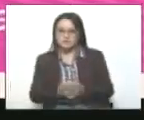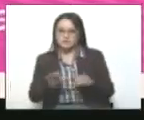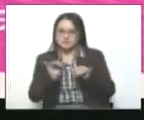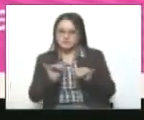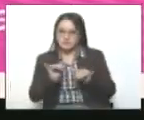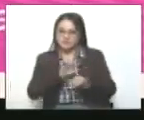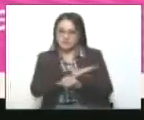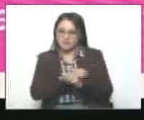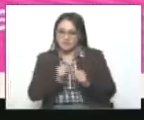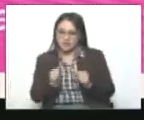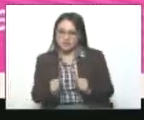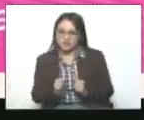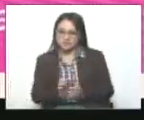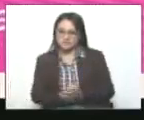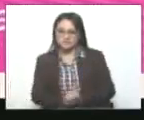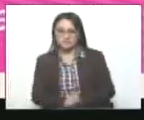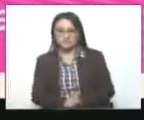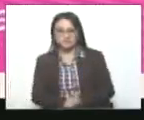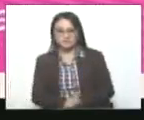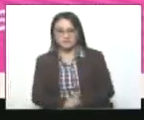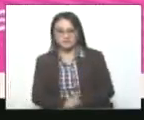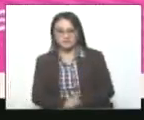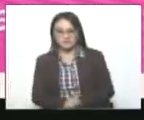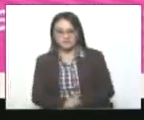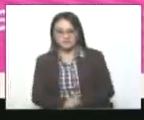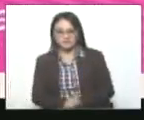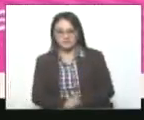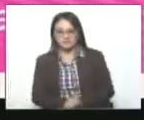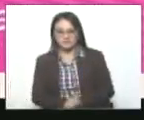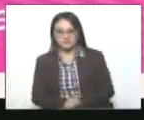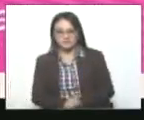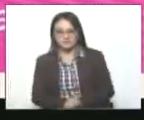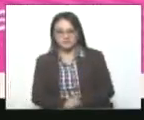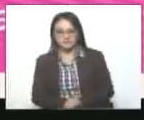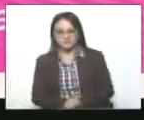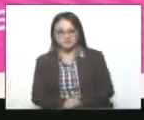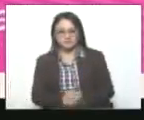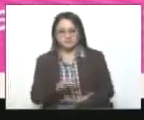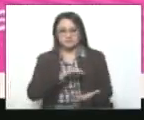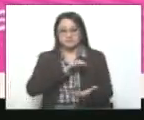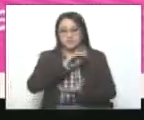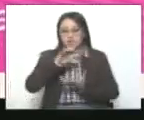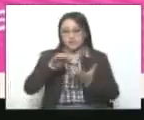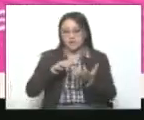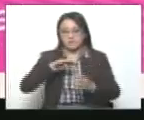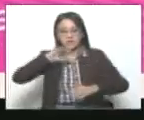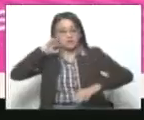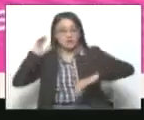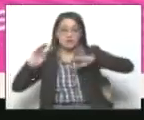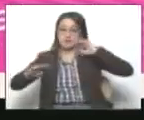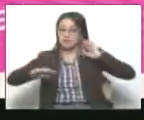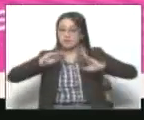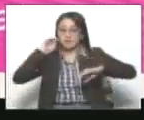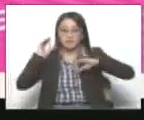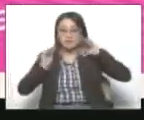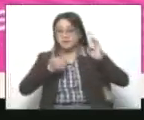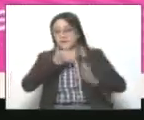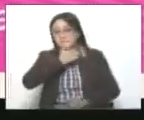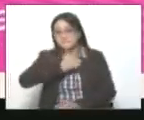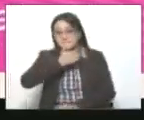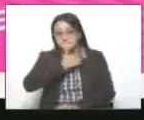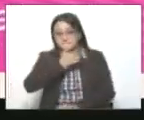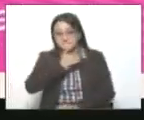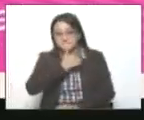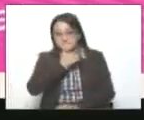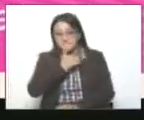optimismo. Me ha tocado pasar vientos, mareas, tempestades,